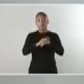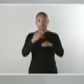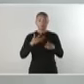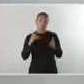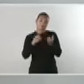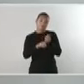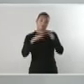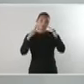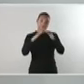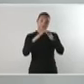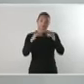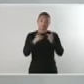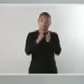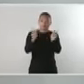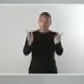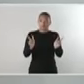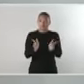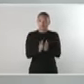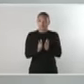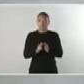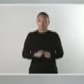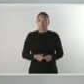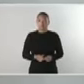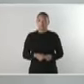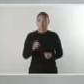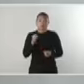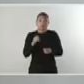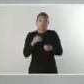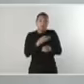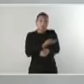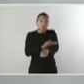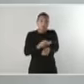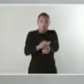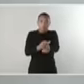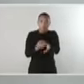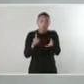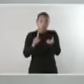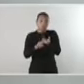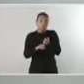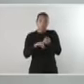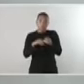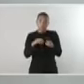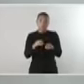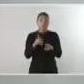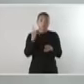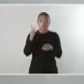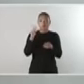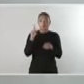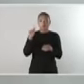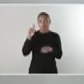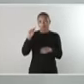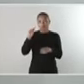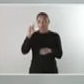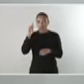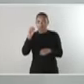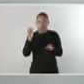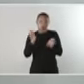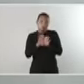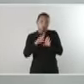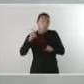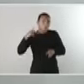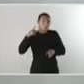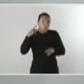en casa en grupos ahí entre la familia entre correligionarios de partido entre quienes pensamos